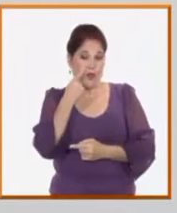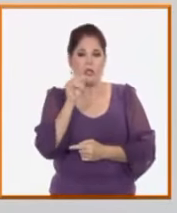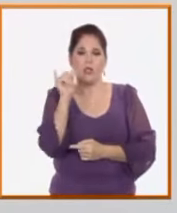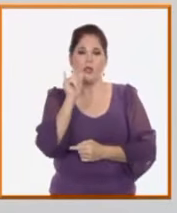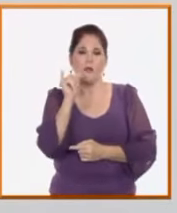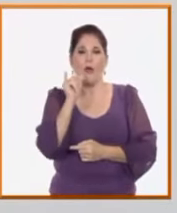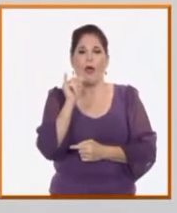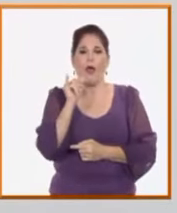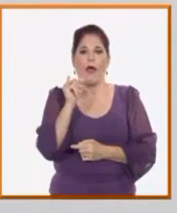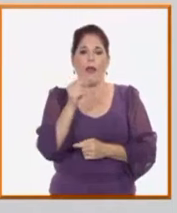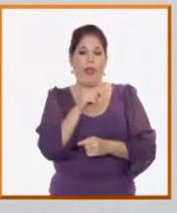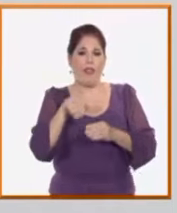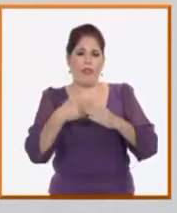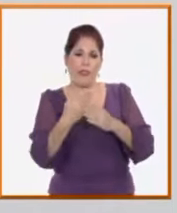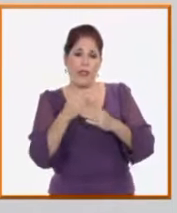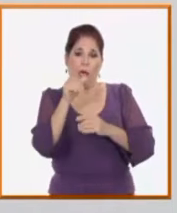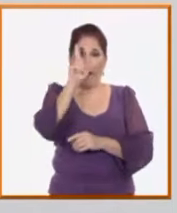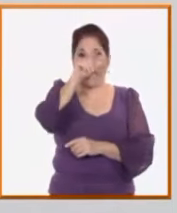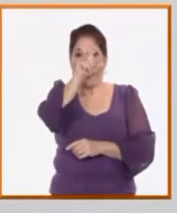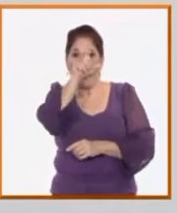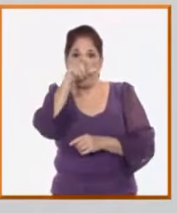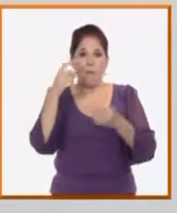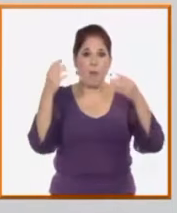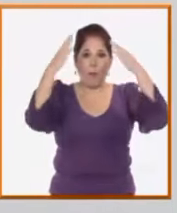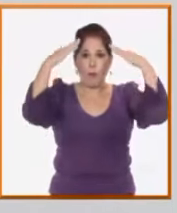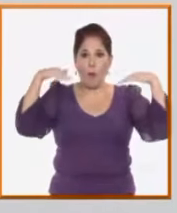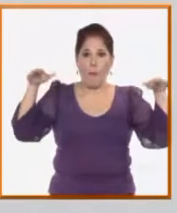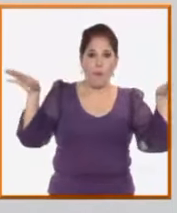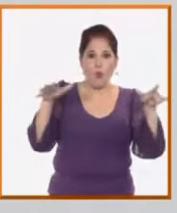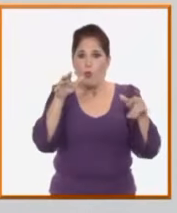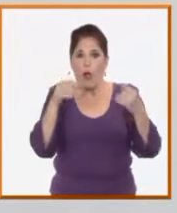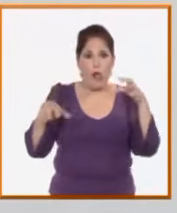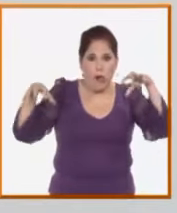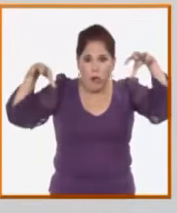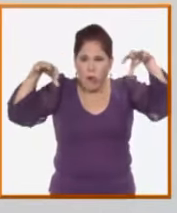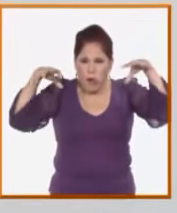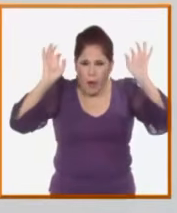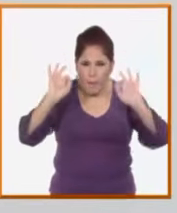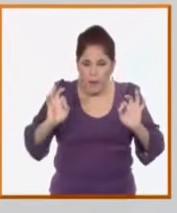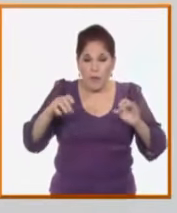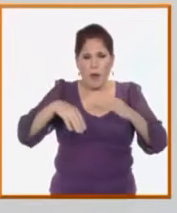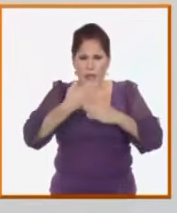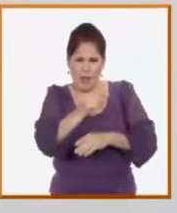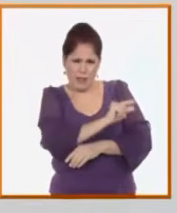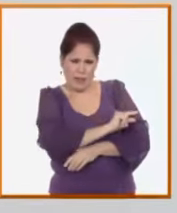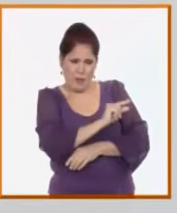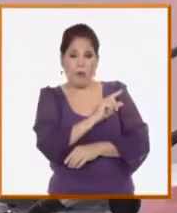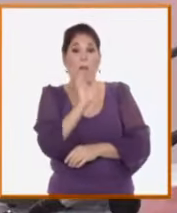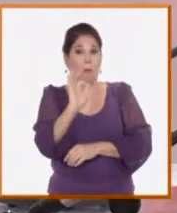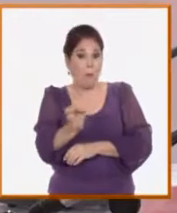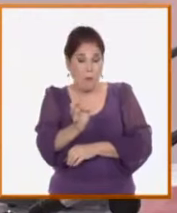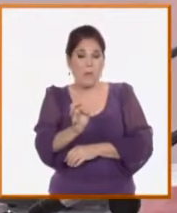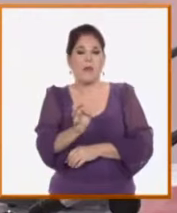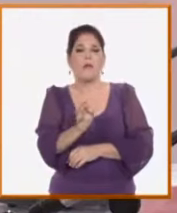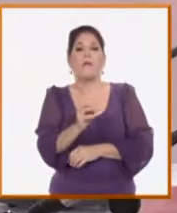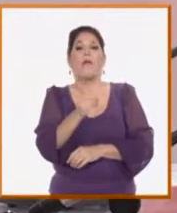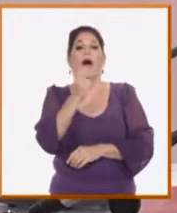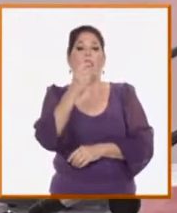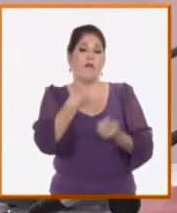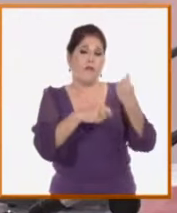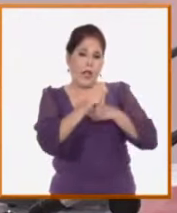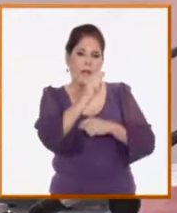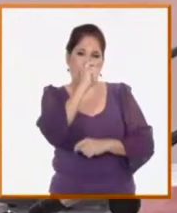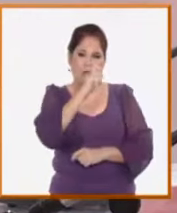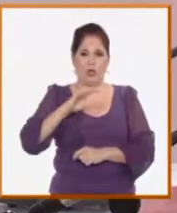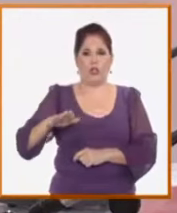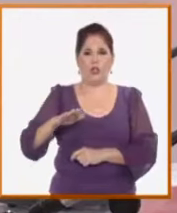comunicación con el hecho de que se estaban eh dando a los niños en la Florida sobre todo eh